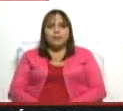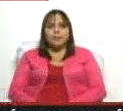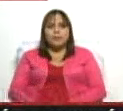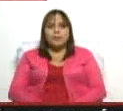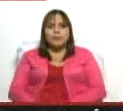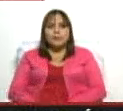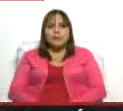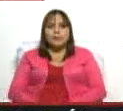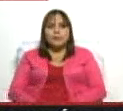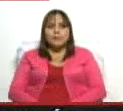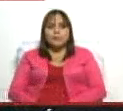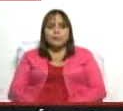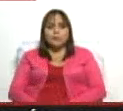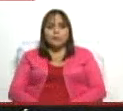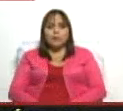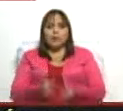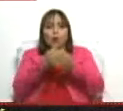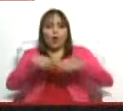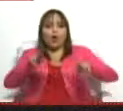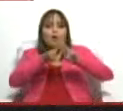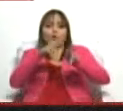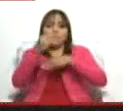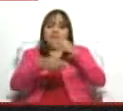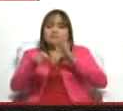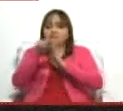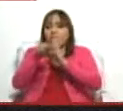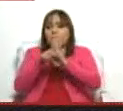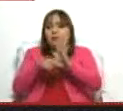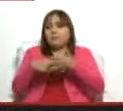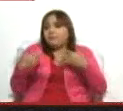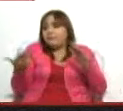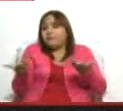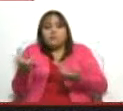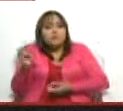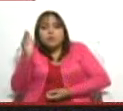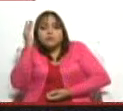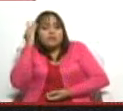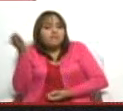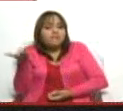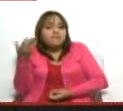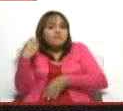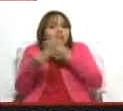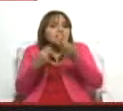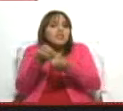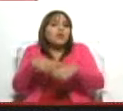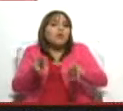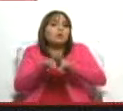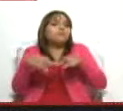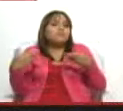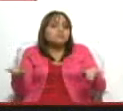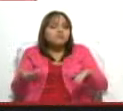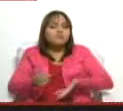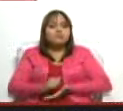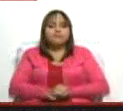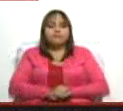que la ONU va a tomar medidas, ¿verdad? No sabemos qué medidas podrá tomar la ONU.